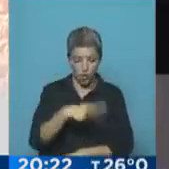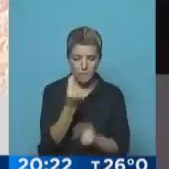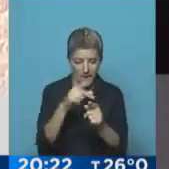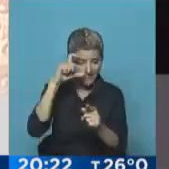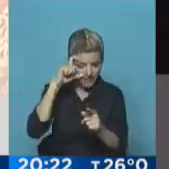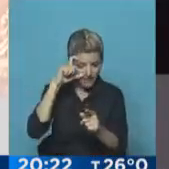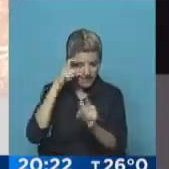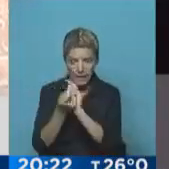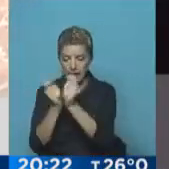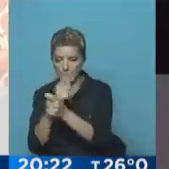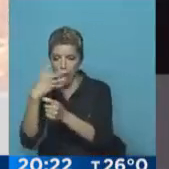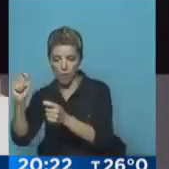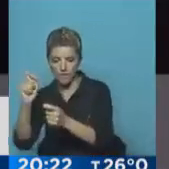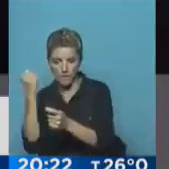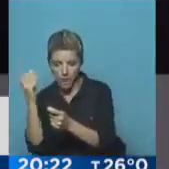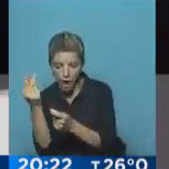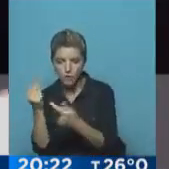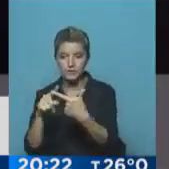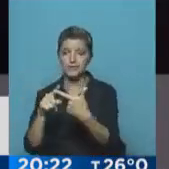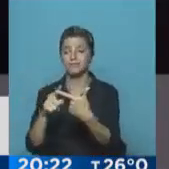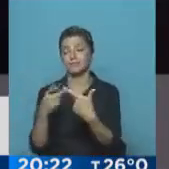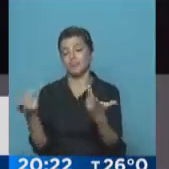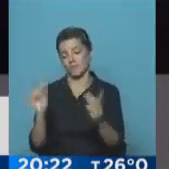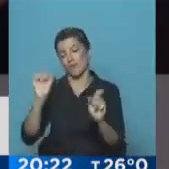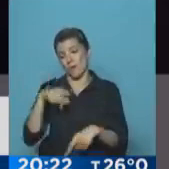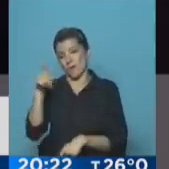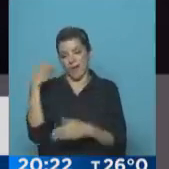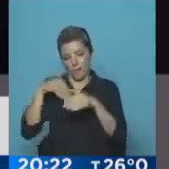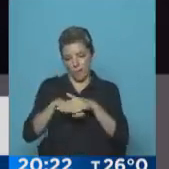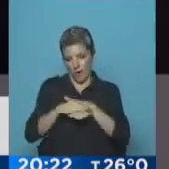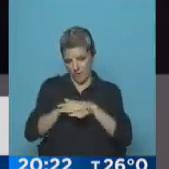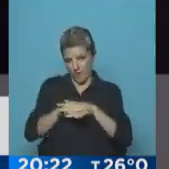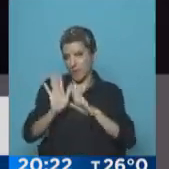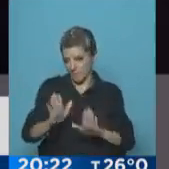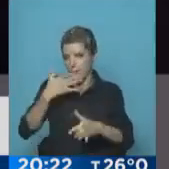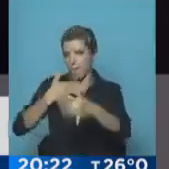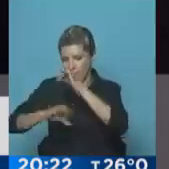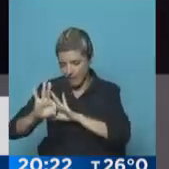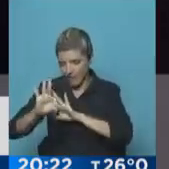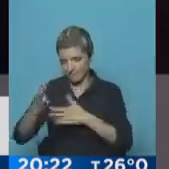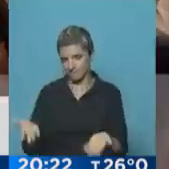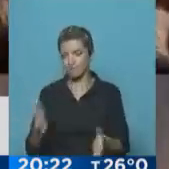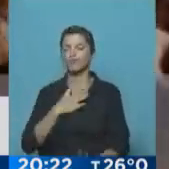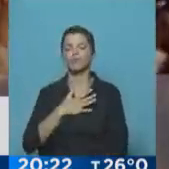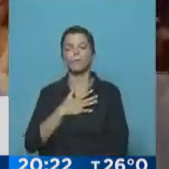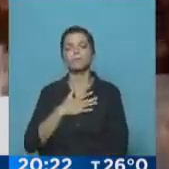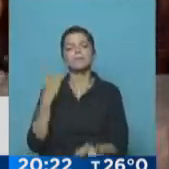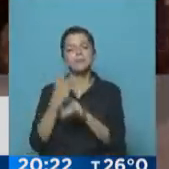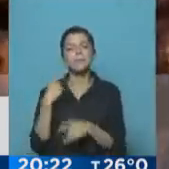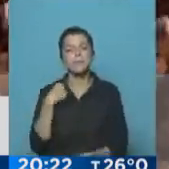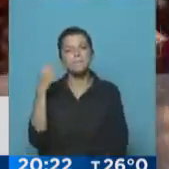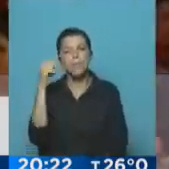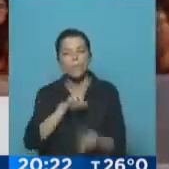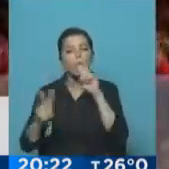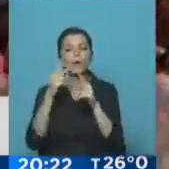a 40, y por ahí es natural que no te lo quiera vender. Yo trato de ser muy sensata y trato de comprender a